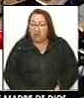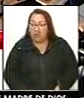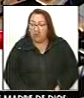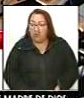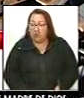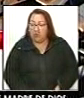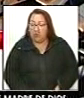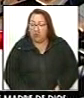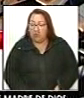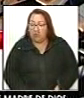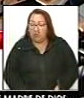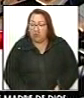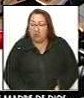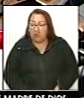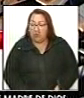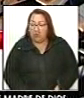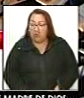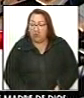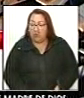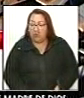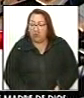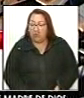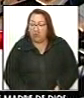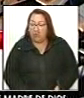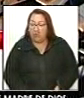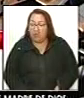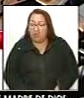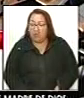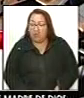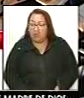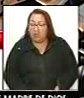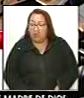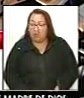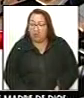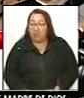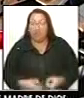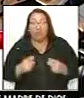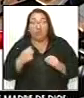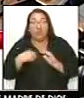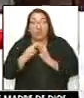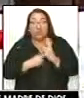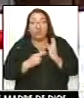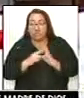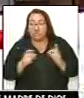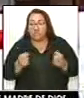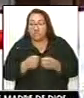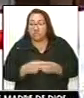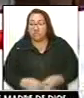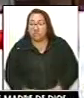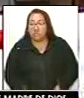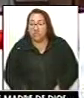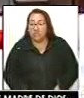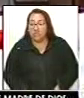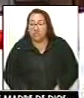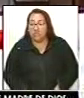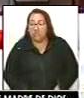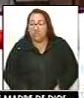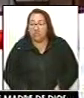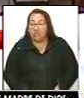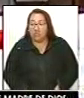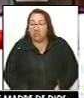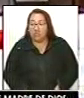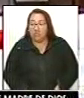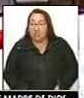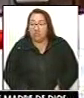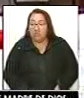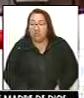especial. Gracias, congresista Alcorta. De acuerdo a nuestro reglamento, es una comisión ordinaria. De acuerdo a nuestro